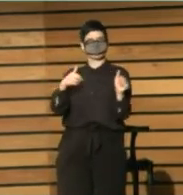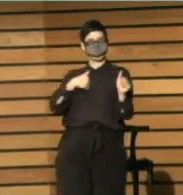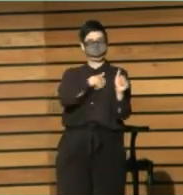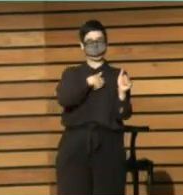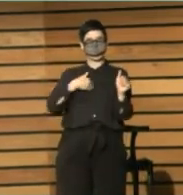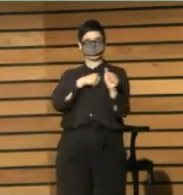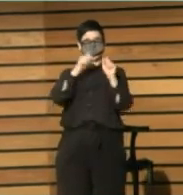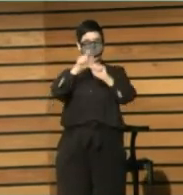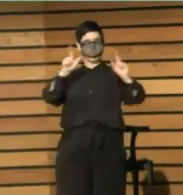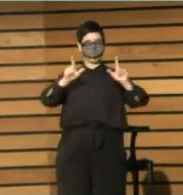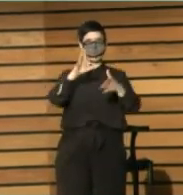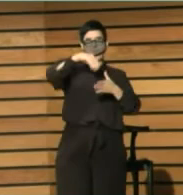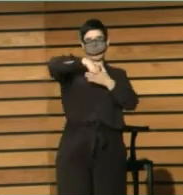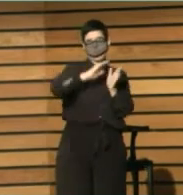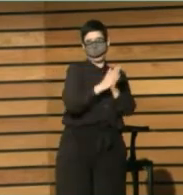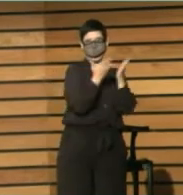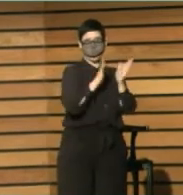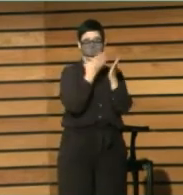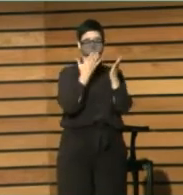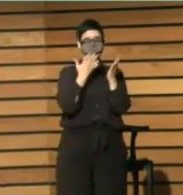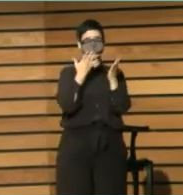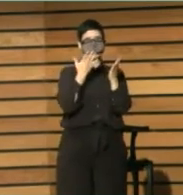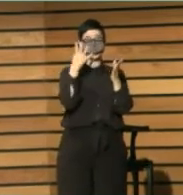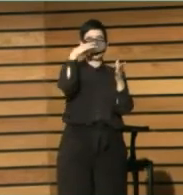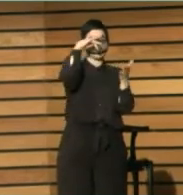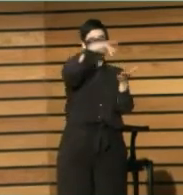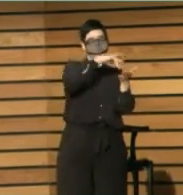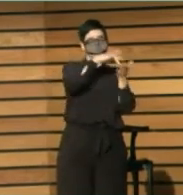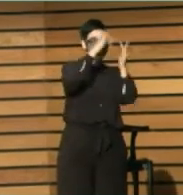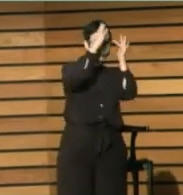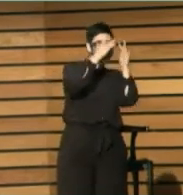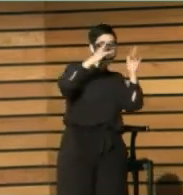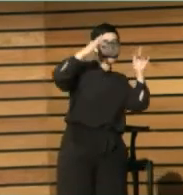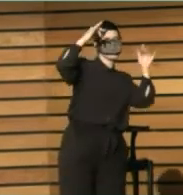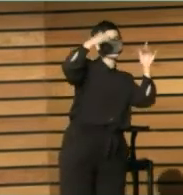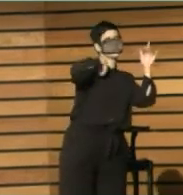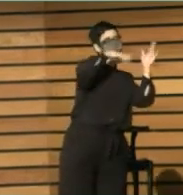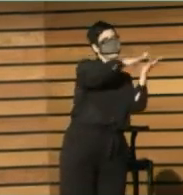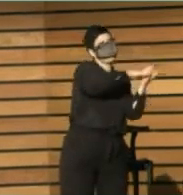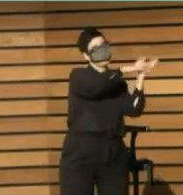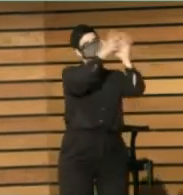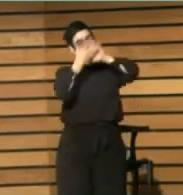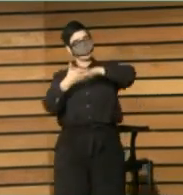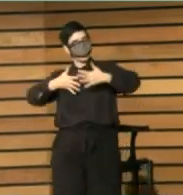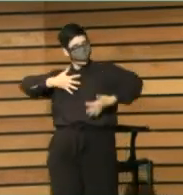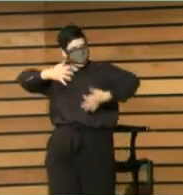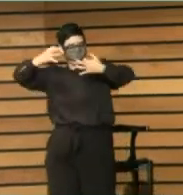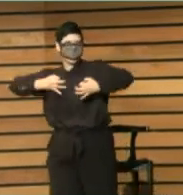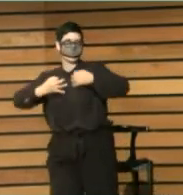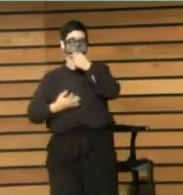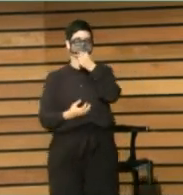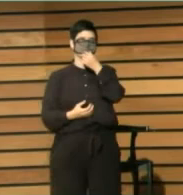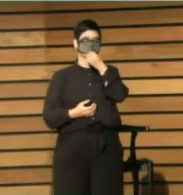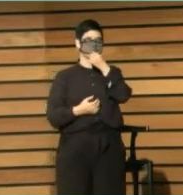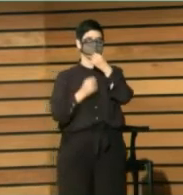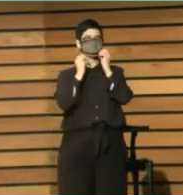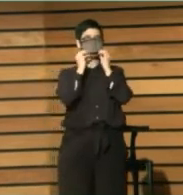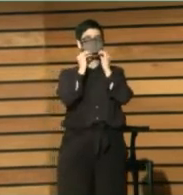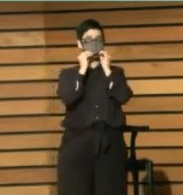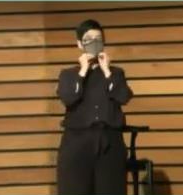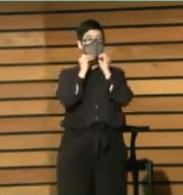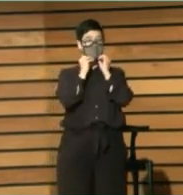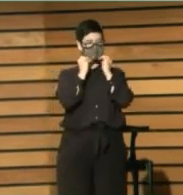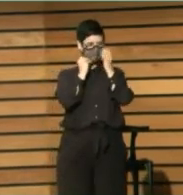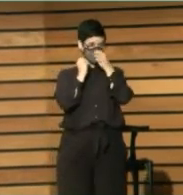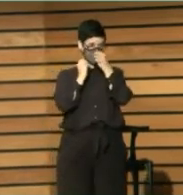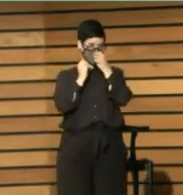visitar en los sueños donde a la vez yo soñaba los libros. Todos los que vivían cerca o en casa se parecieron